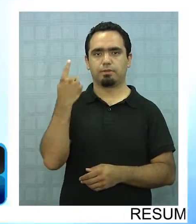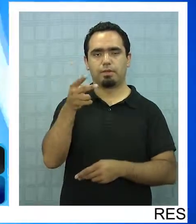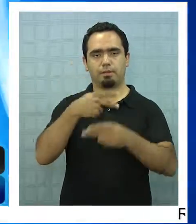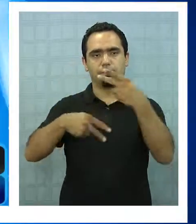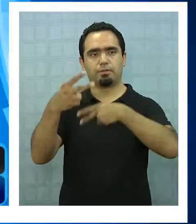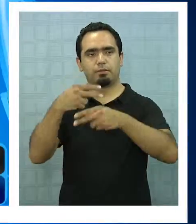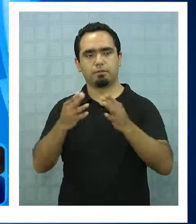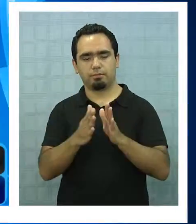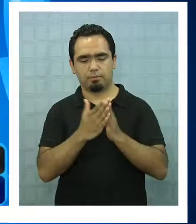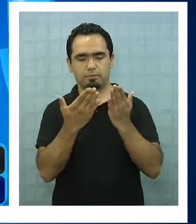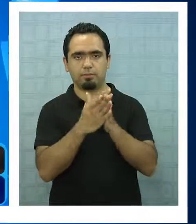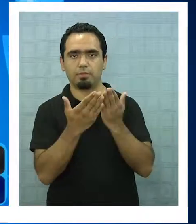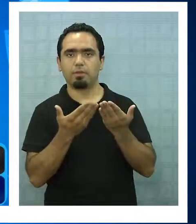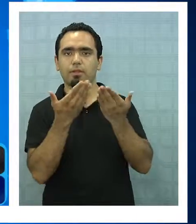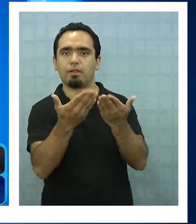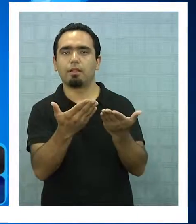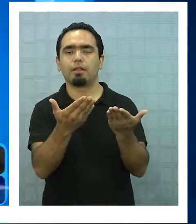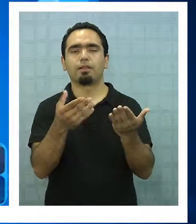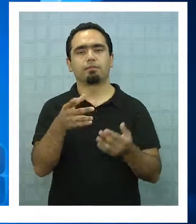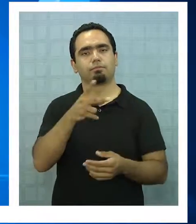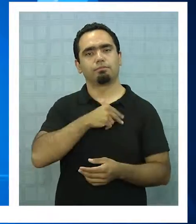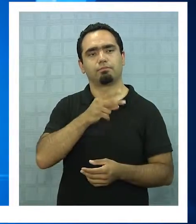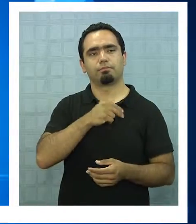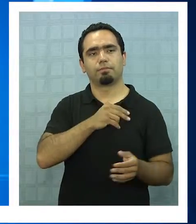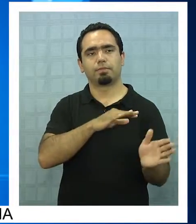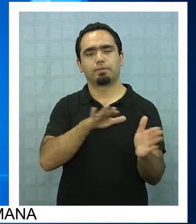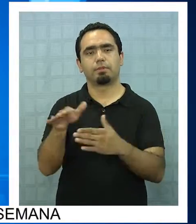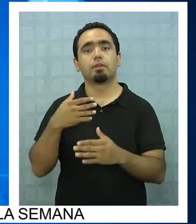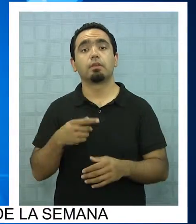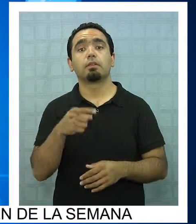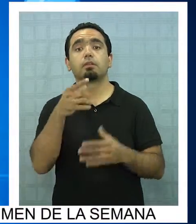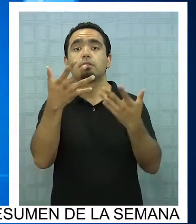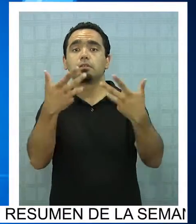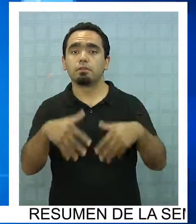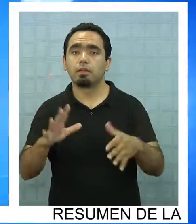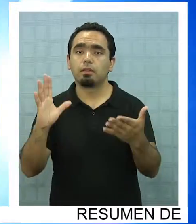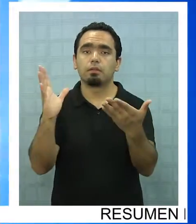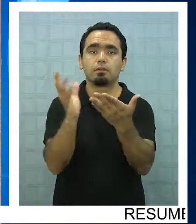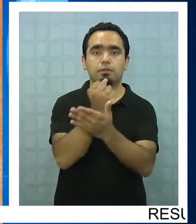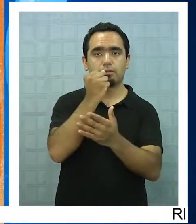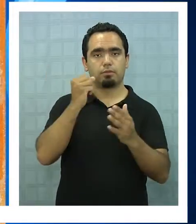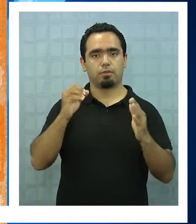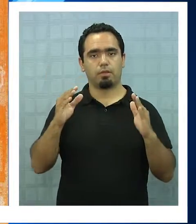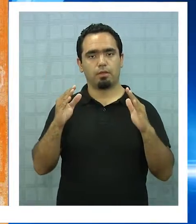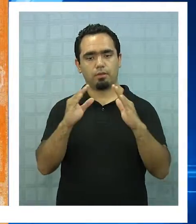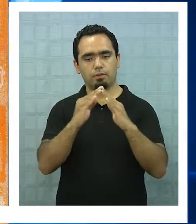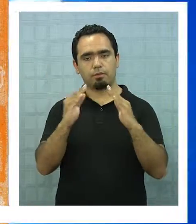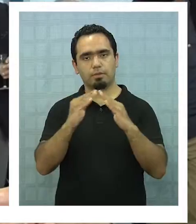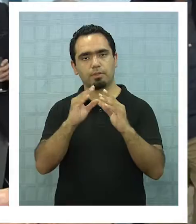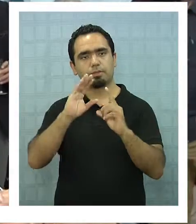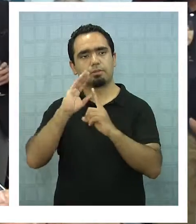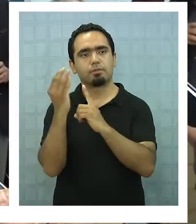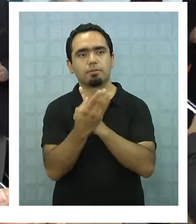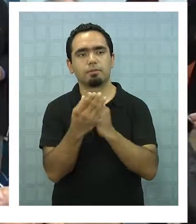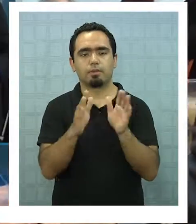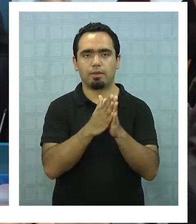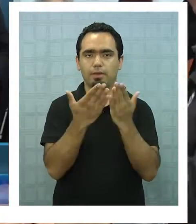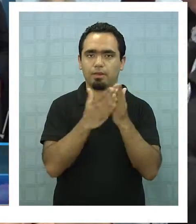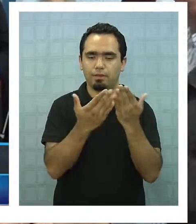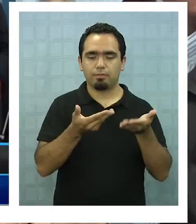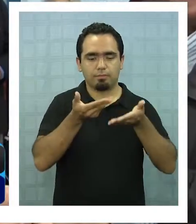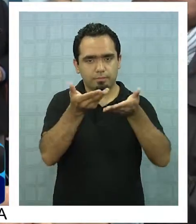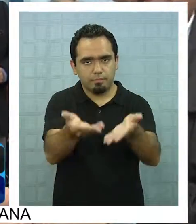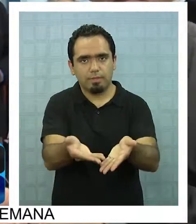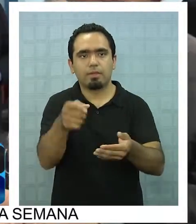libro Avísale Freddy. Hemos logrado a través del Consejo de la Cultura presentar el libro acá en el